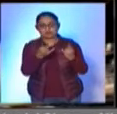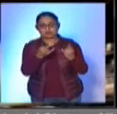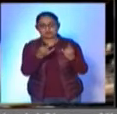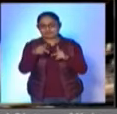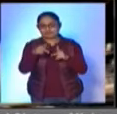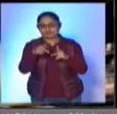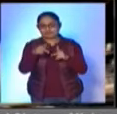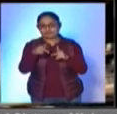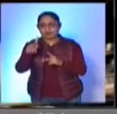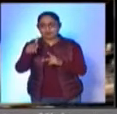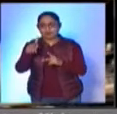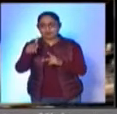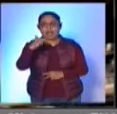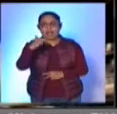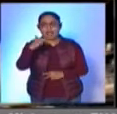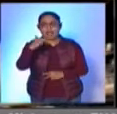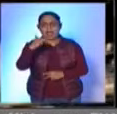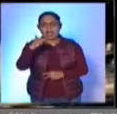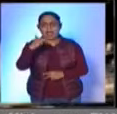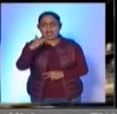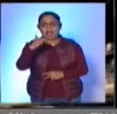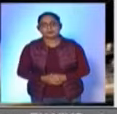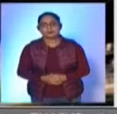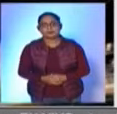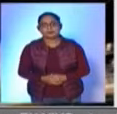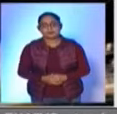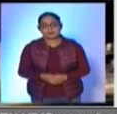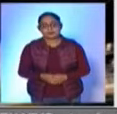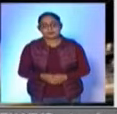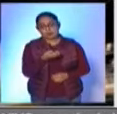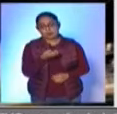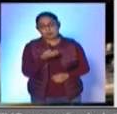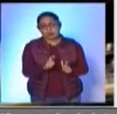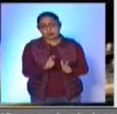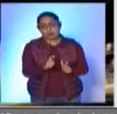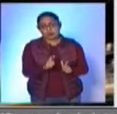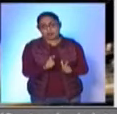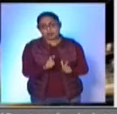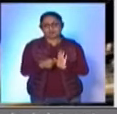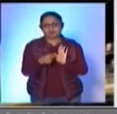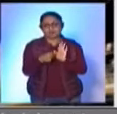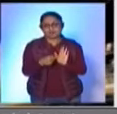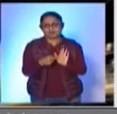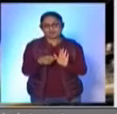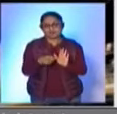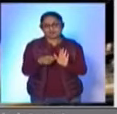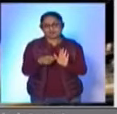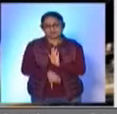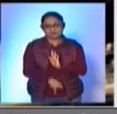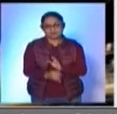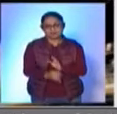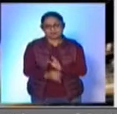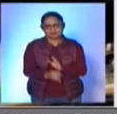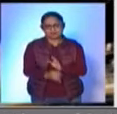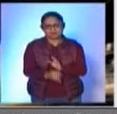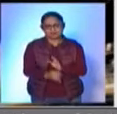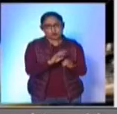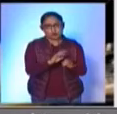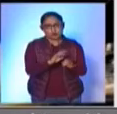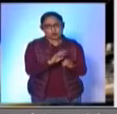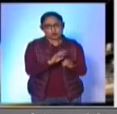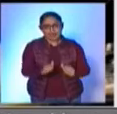le tenemos todos los detalles. Este libro presenta una amplia investigación en el campo de las artes